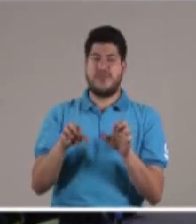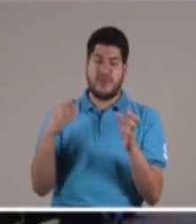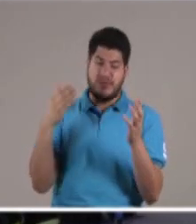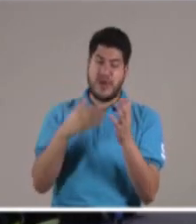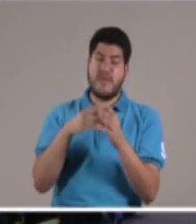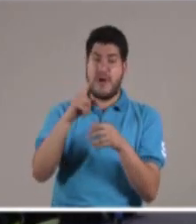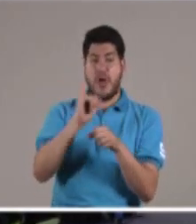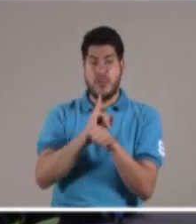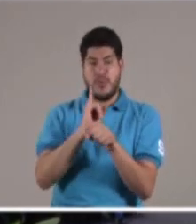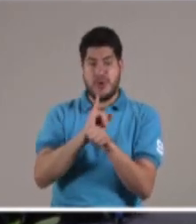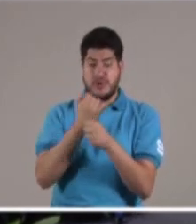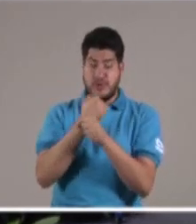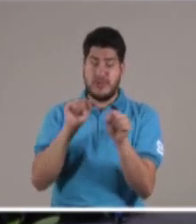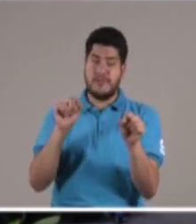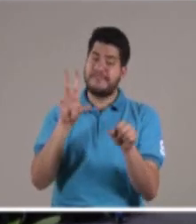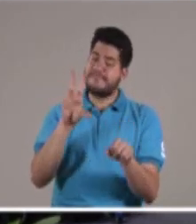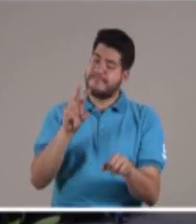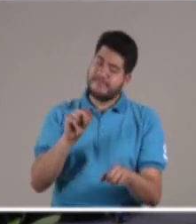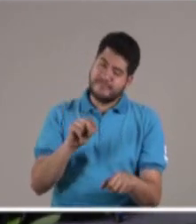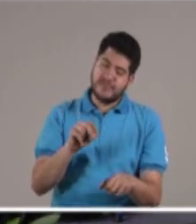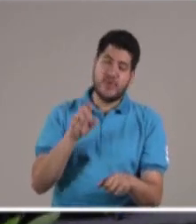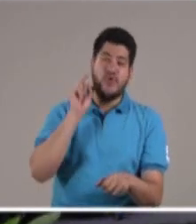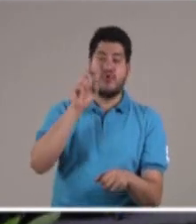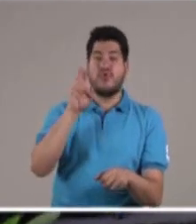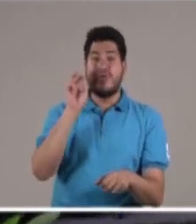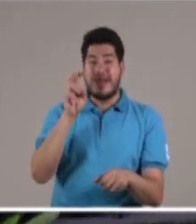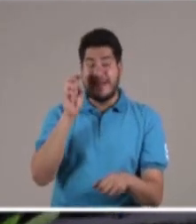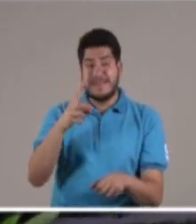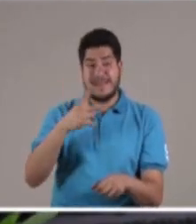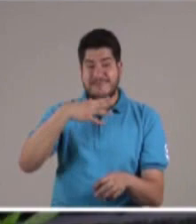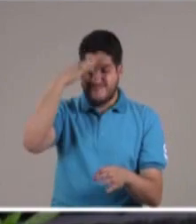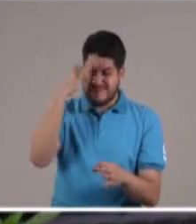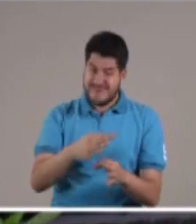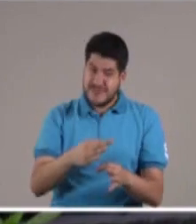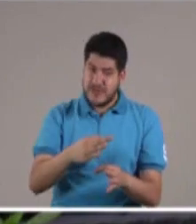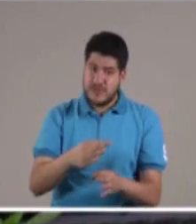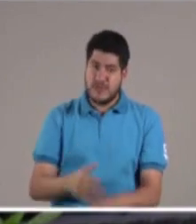religión ni es por la iglesia es que tenés que ser definido